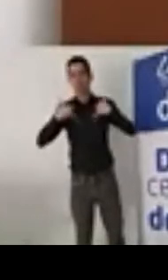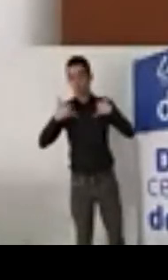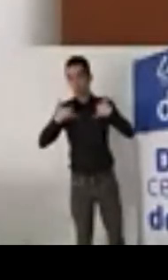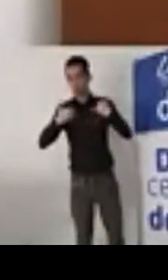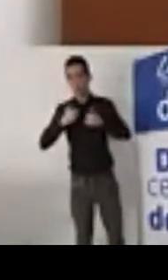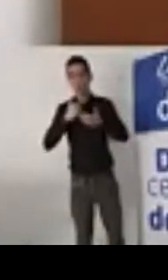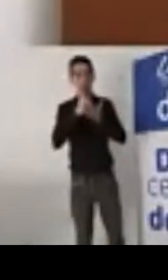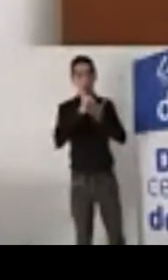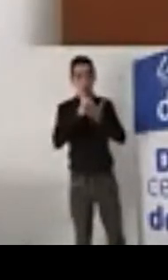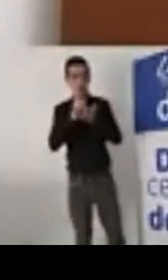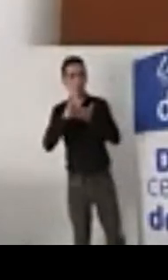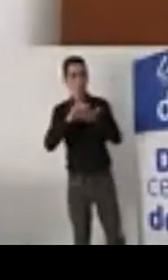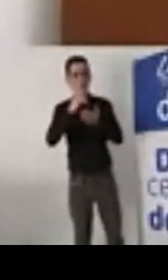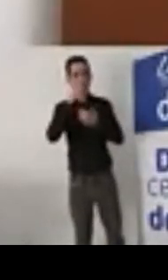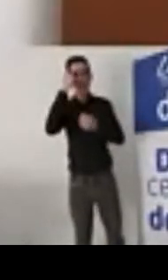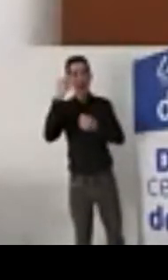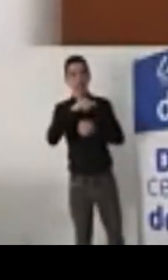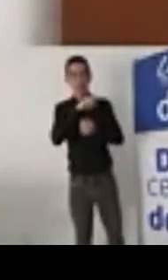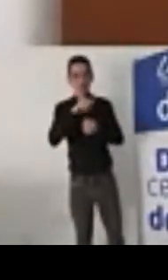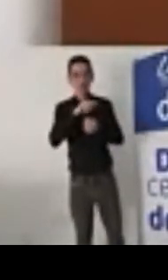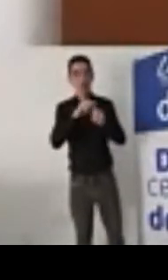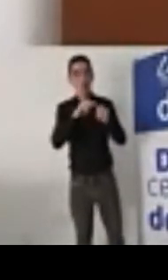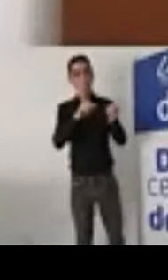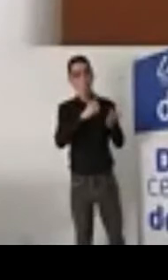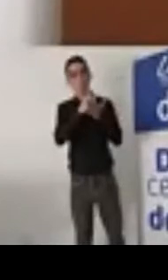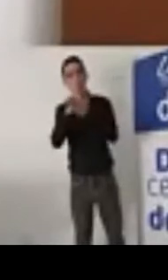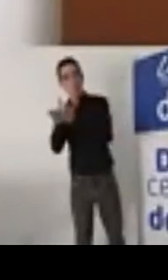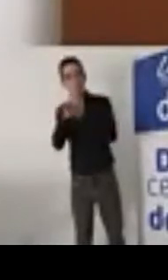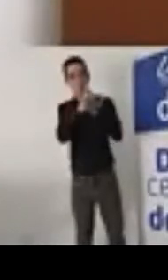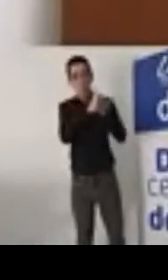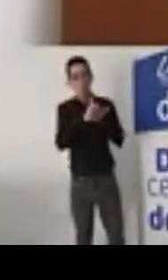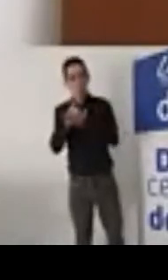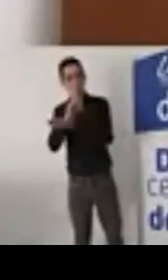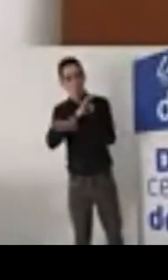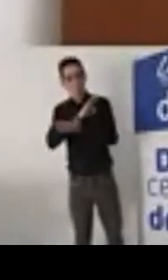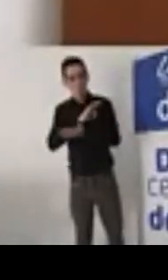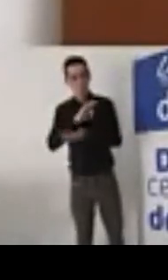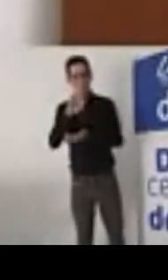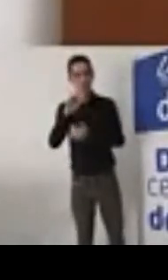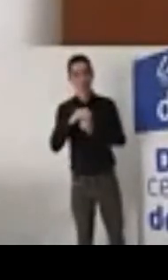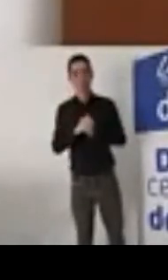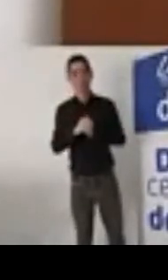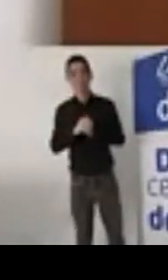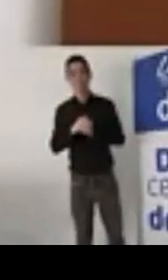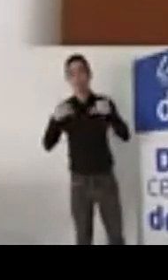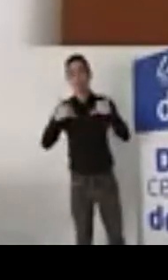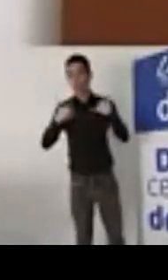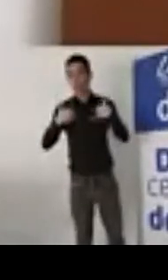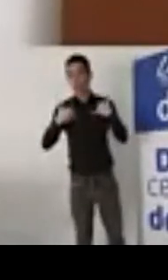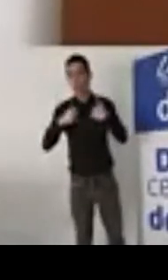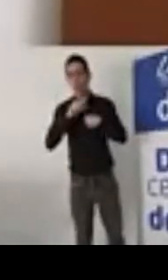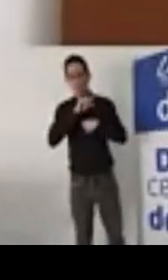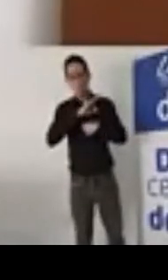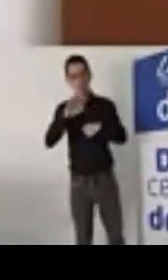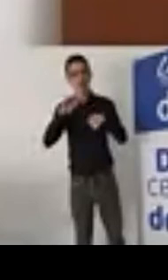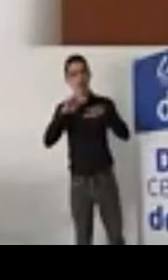son agentes de cambio, ¿no? Entonces ellos son las generaciones de mañana, entonces ya deben estar involucrados